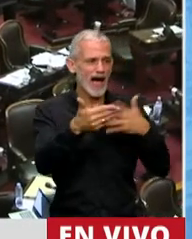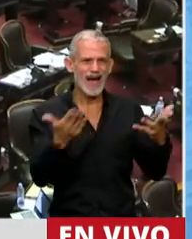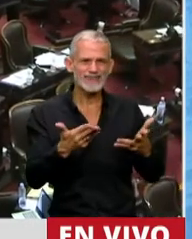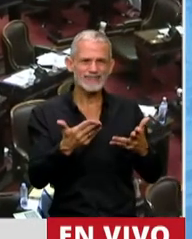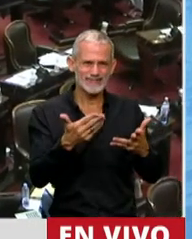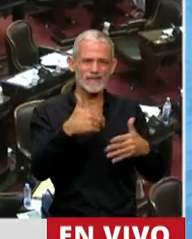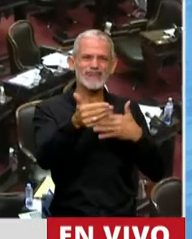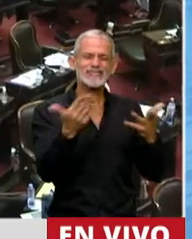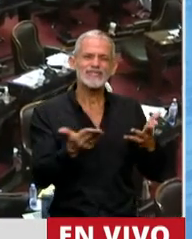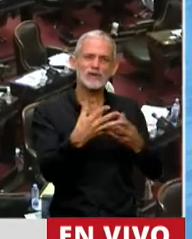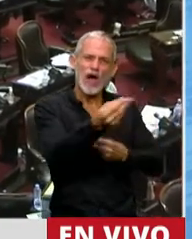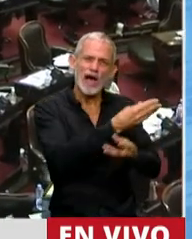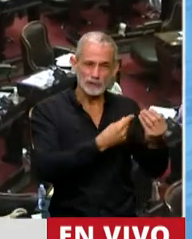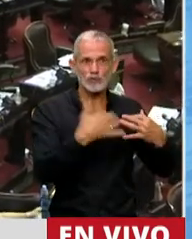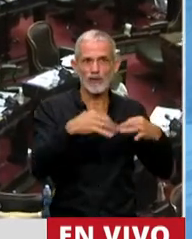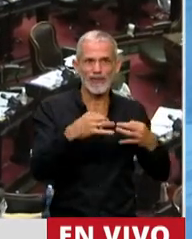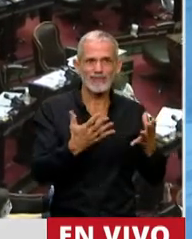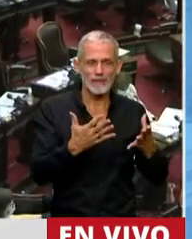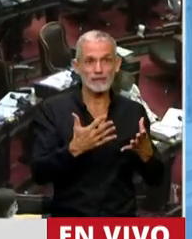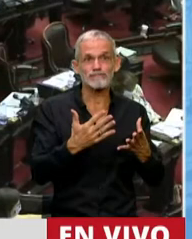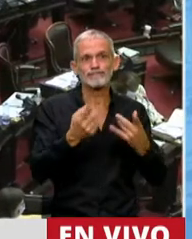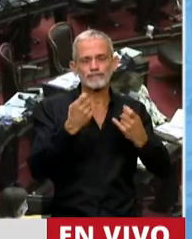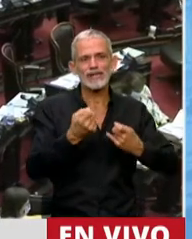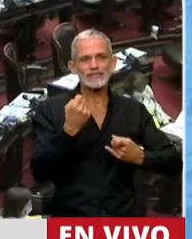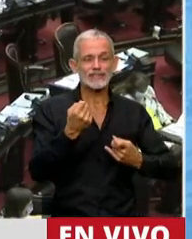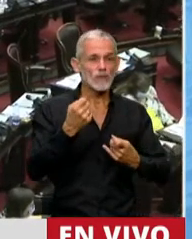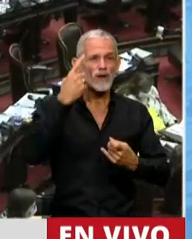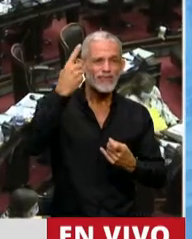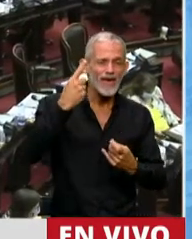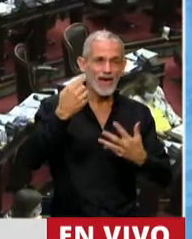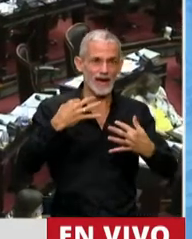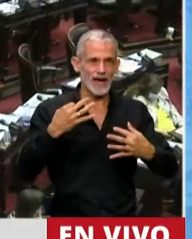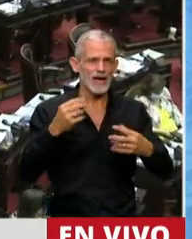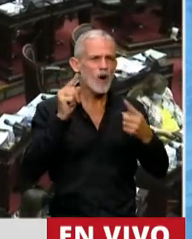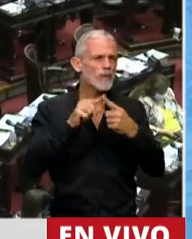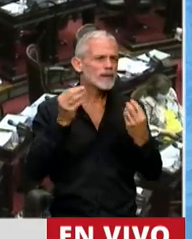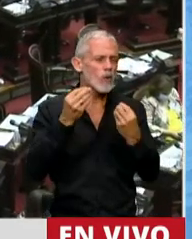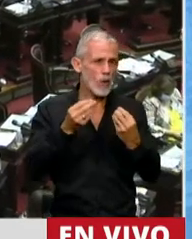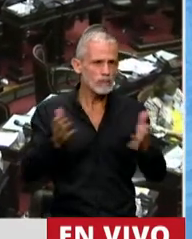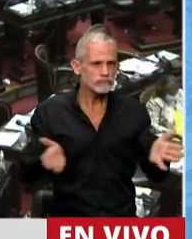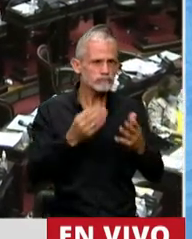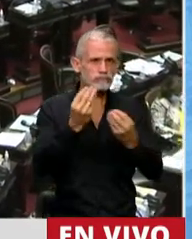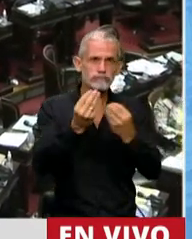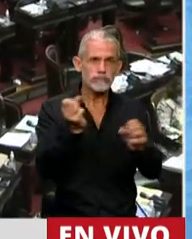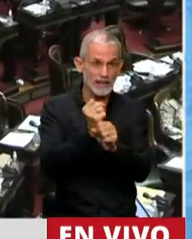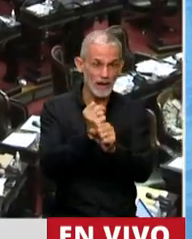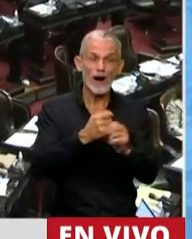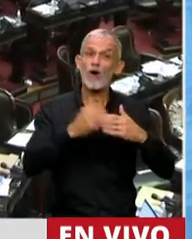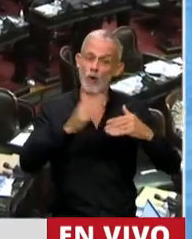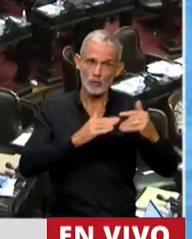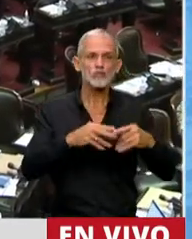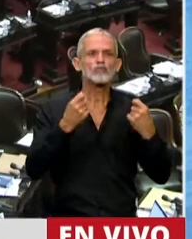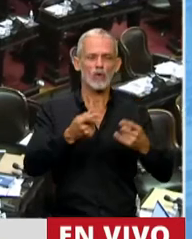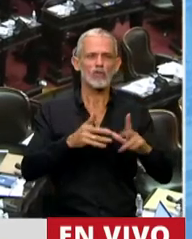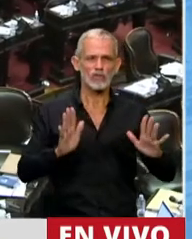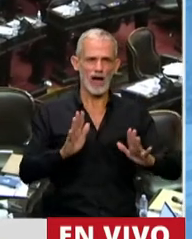En este contexto se vuelve imprescindible que cualquier iniciativa que apunten a fomentar el trabajo y la construcción de la